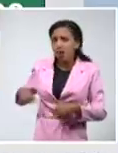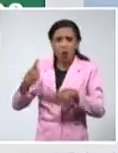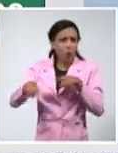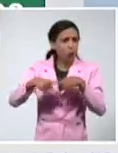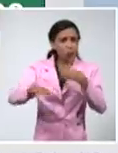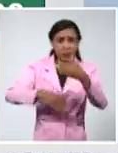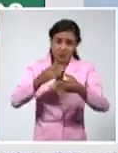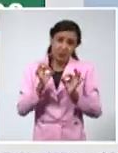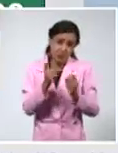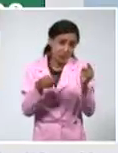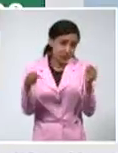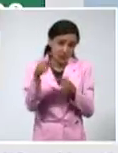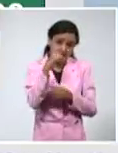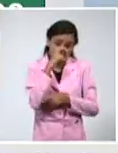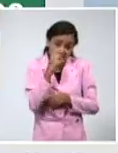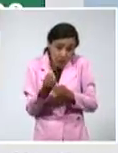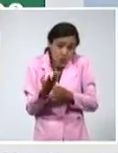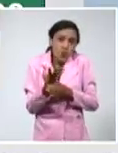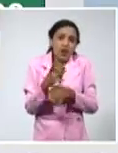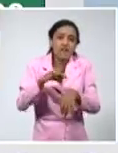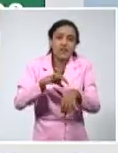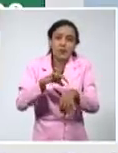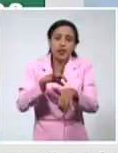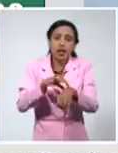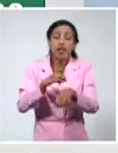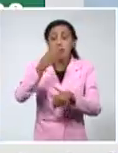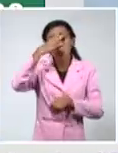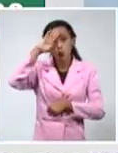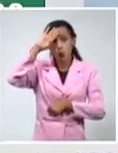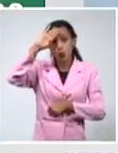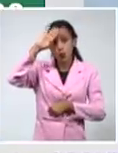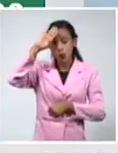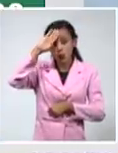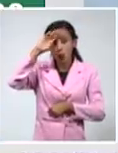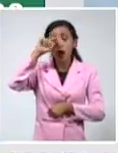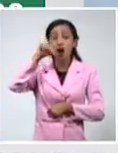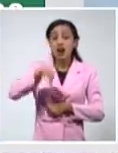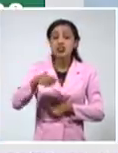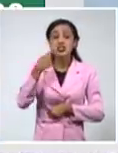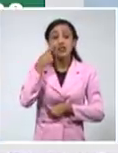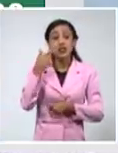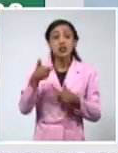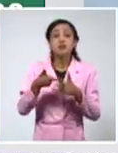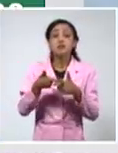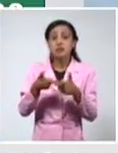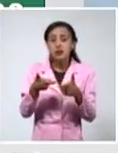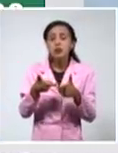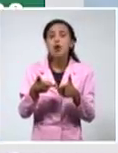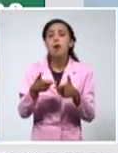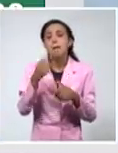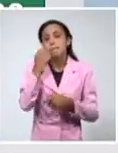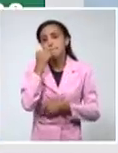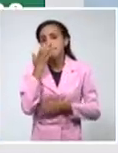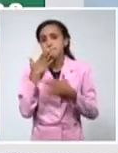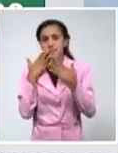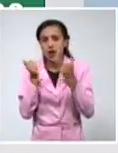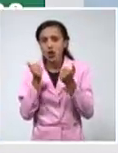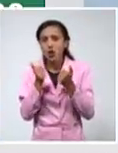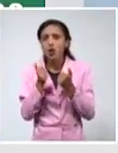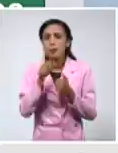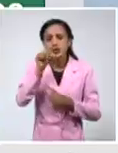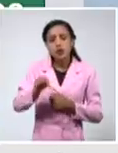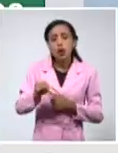presentan y que en la medida que Cuba ha ido incrementando la esperanza de vida, pues cada vez son